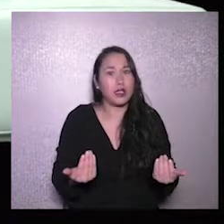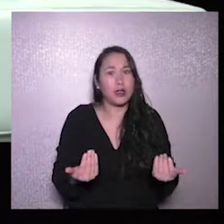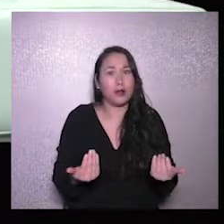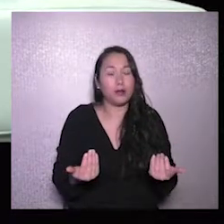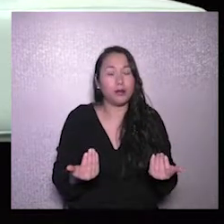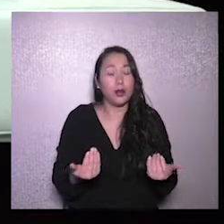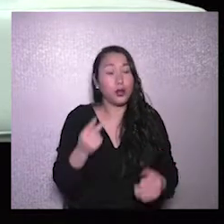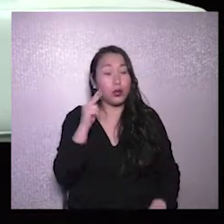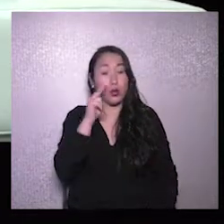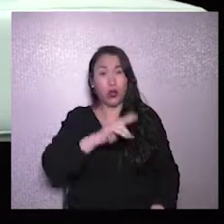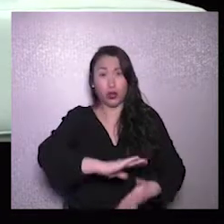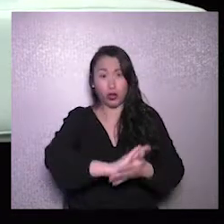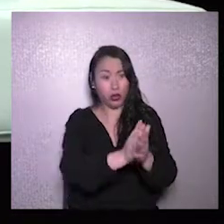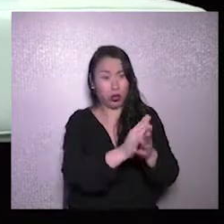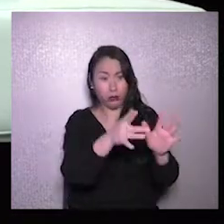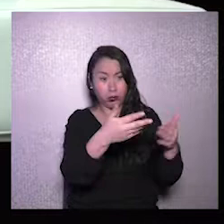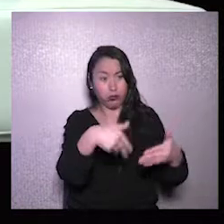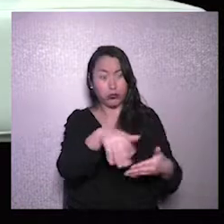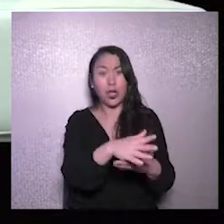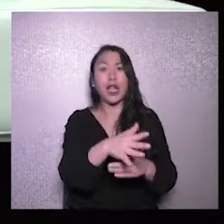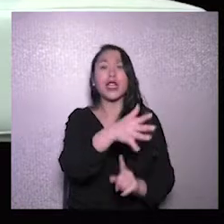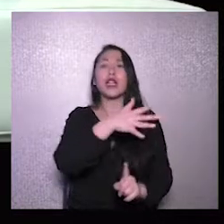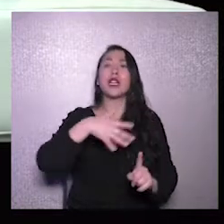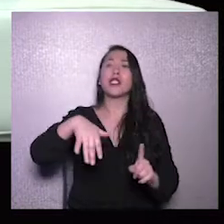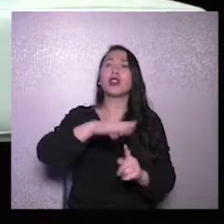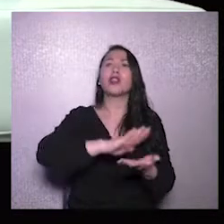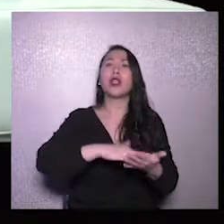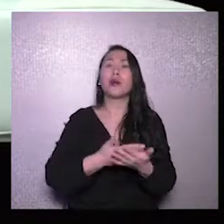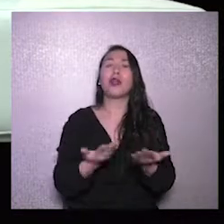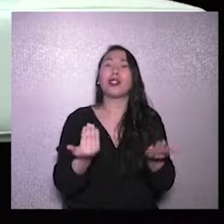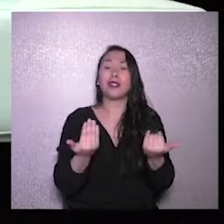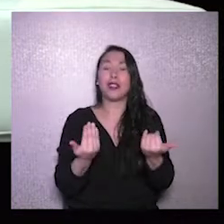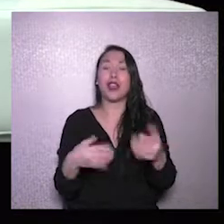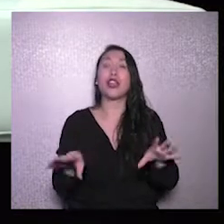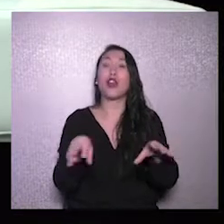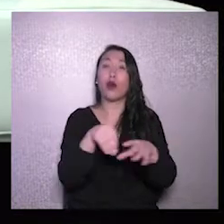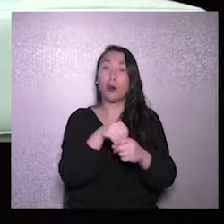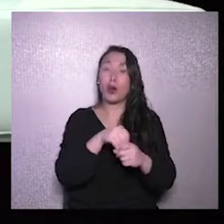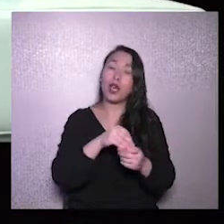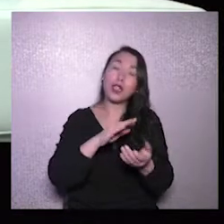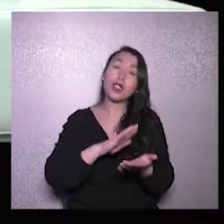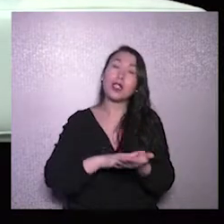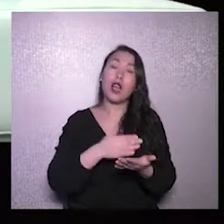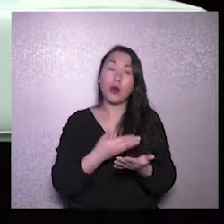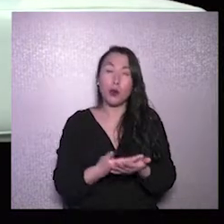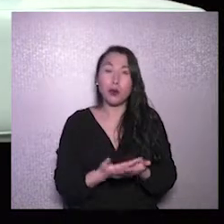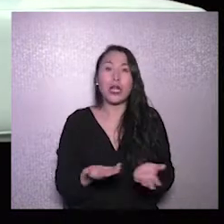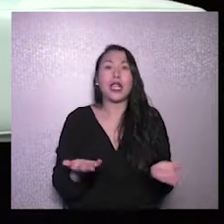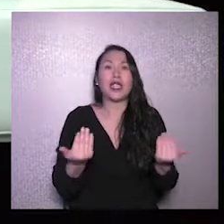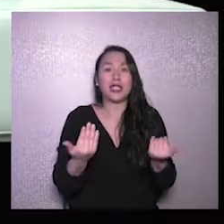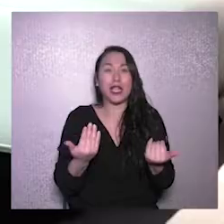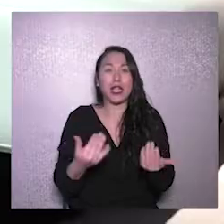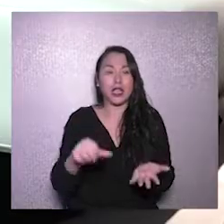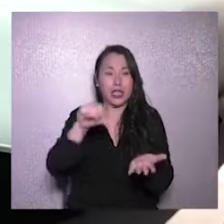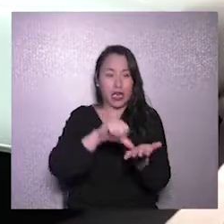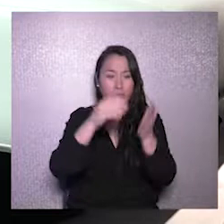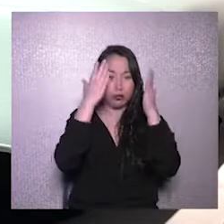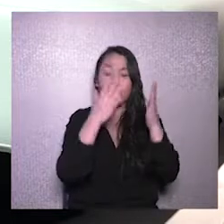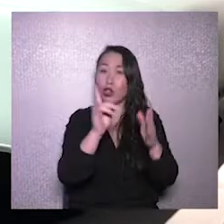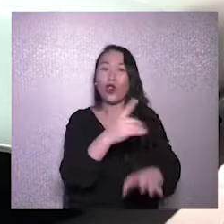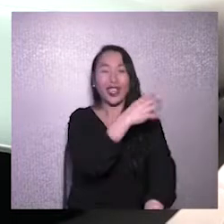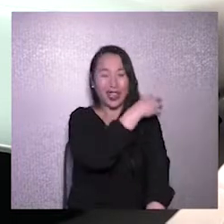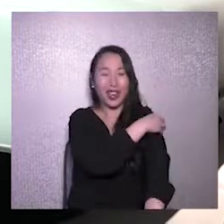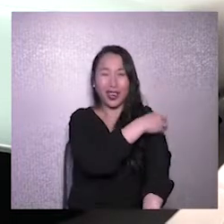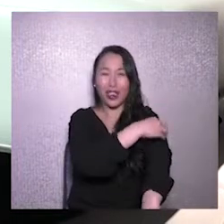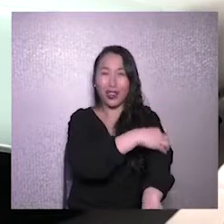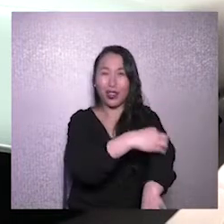eso, la necesidad del sector salud de incorporar tecnología, la necesidad de descentralizar, de que las regiones